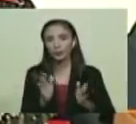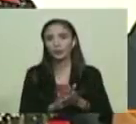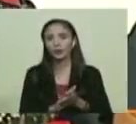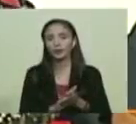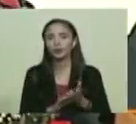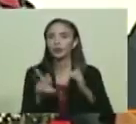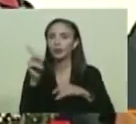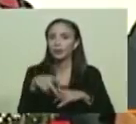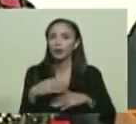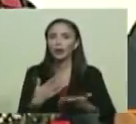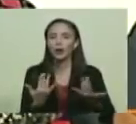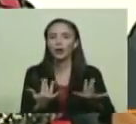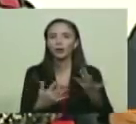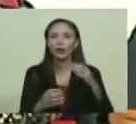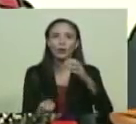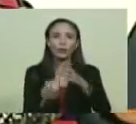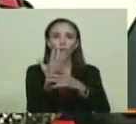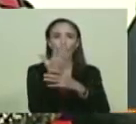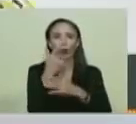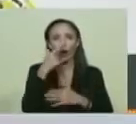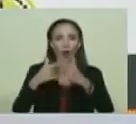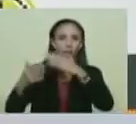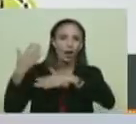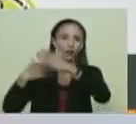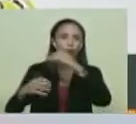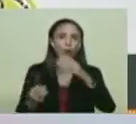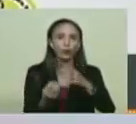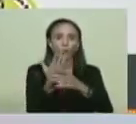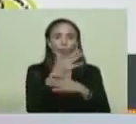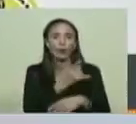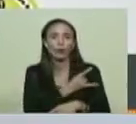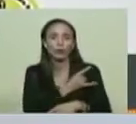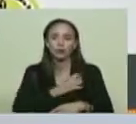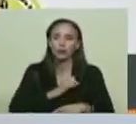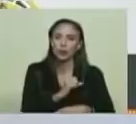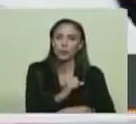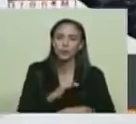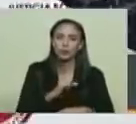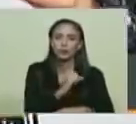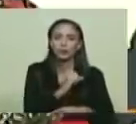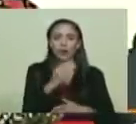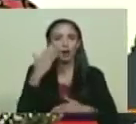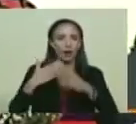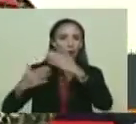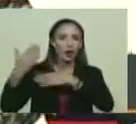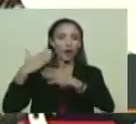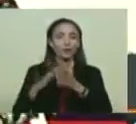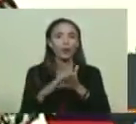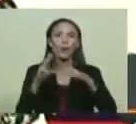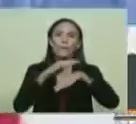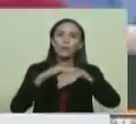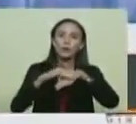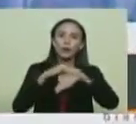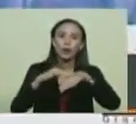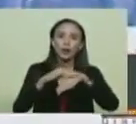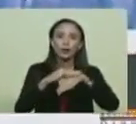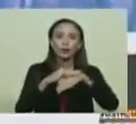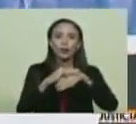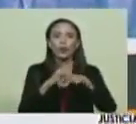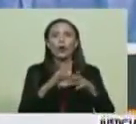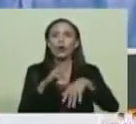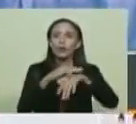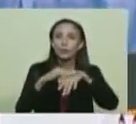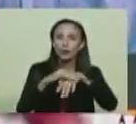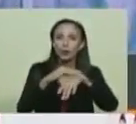es padre fundador de la UNES y de la Policía Nacional Bolivariana cuando era ministro de Interior de